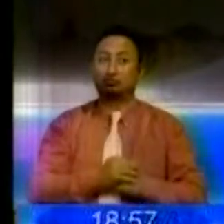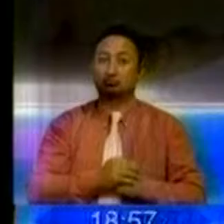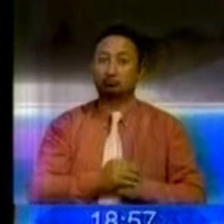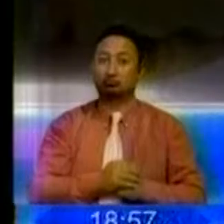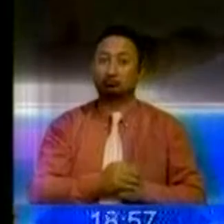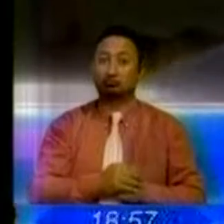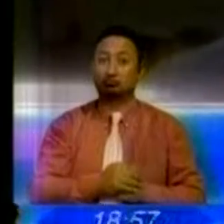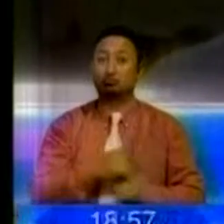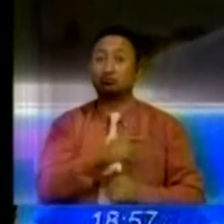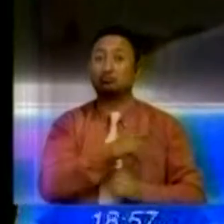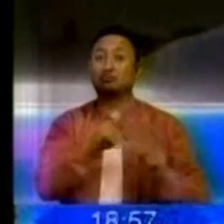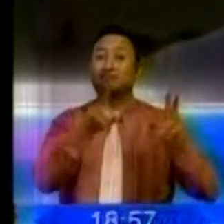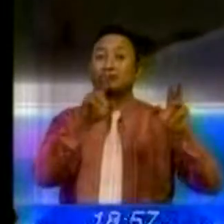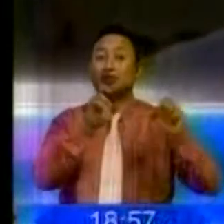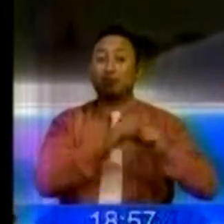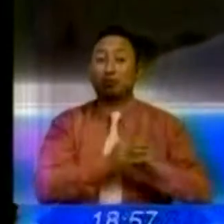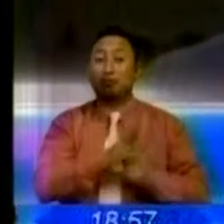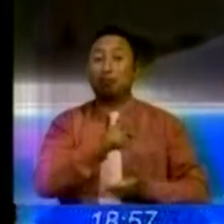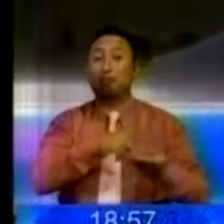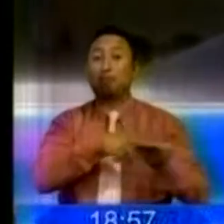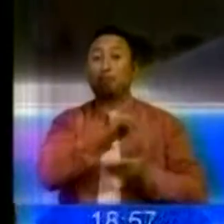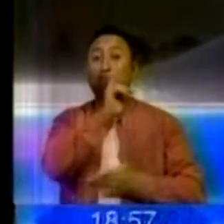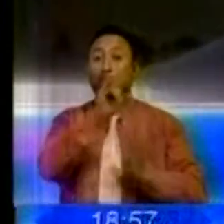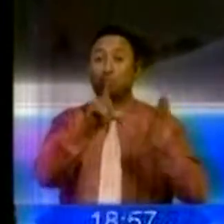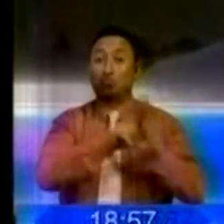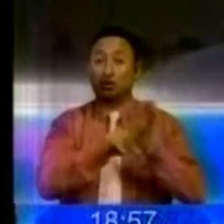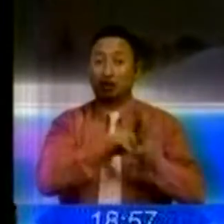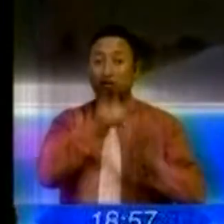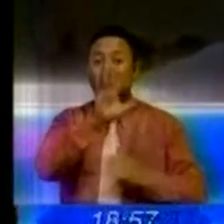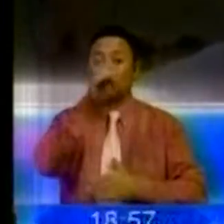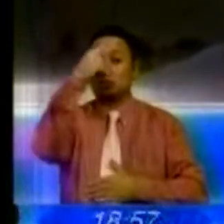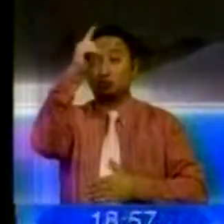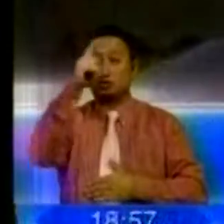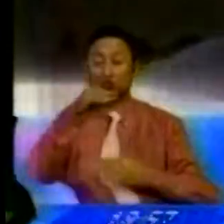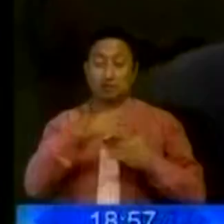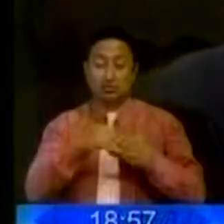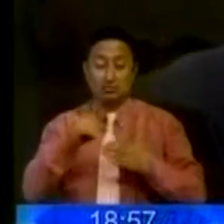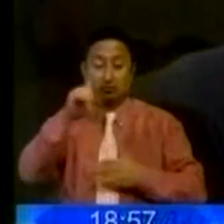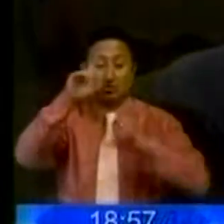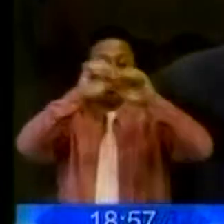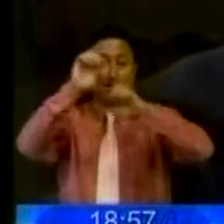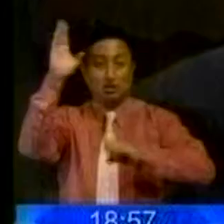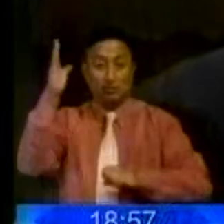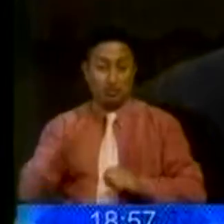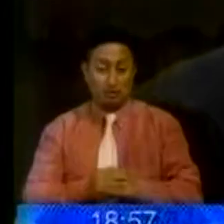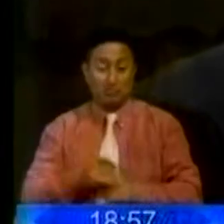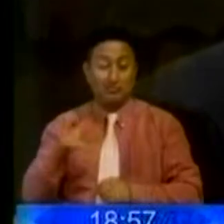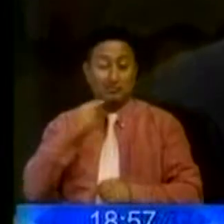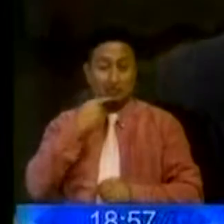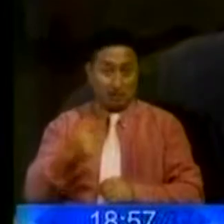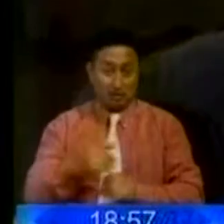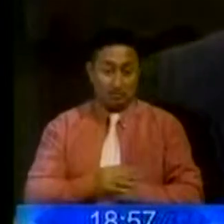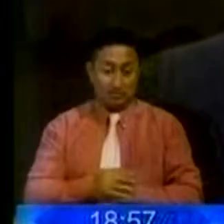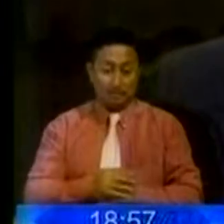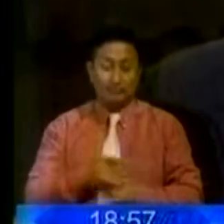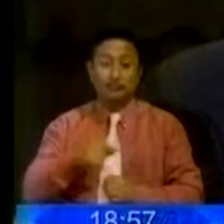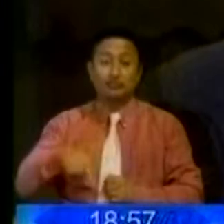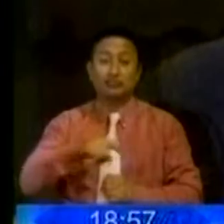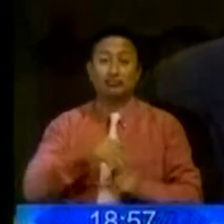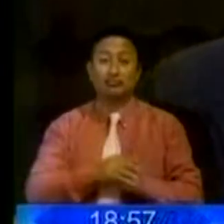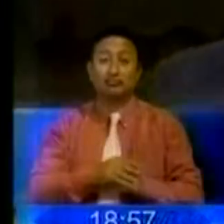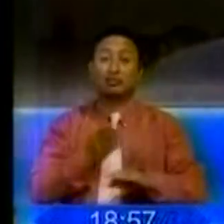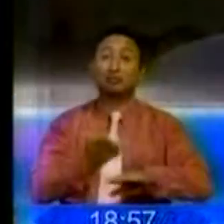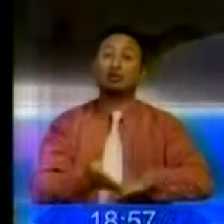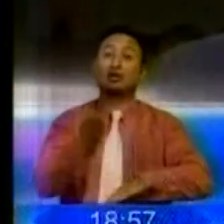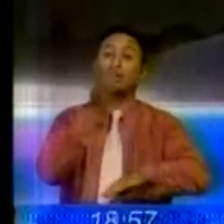que de estos supuestos pagos ilegales de 5 millones de dólares por parte de Odebrecht, de los que se está hablando, se